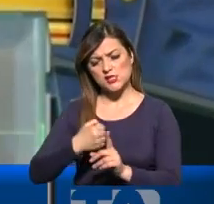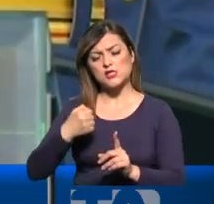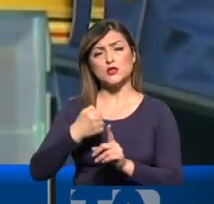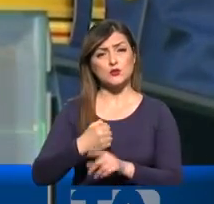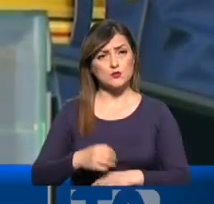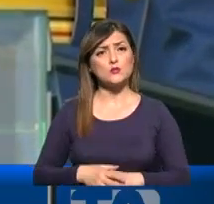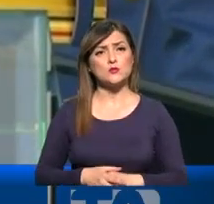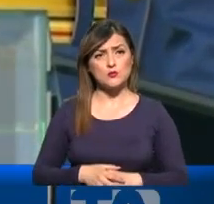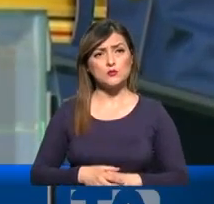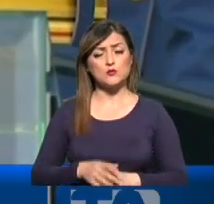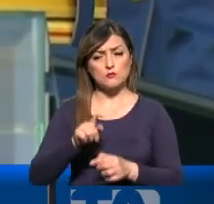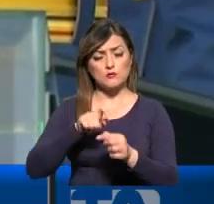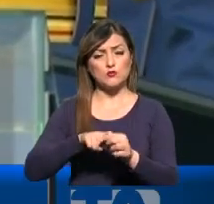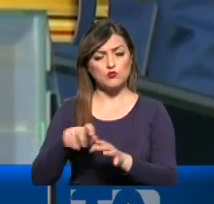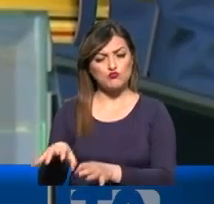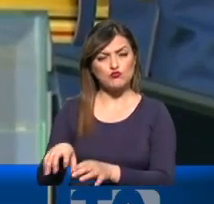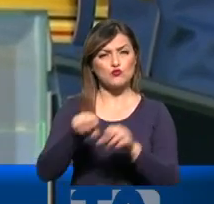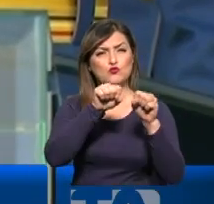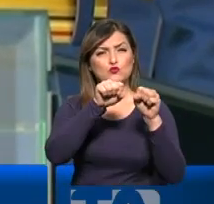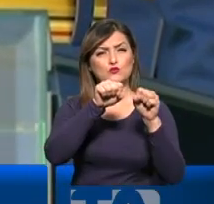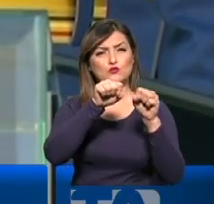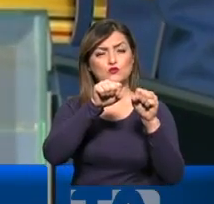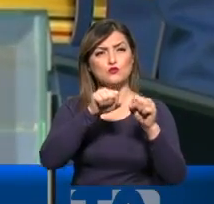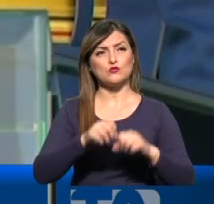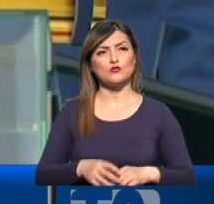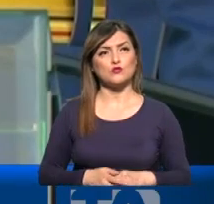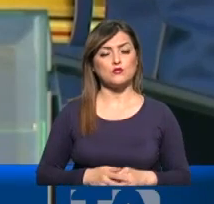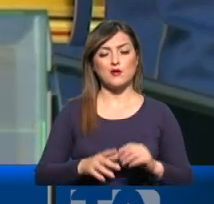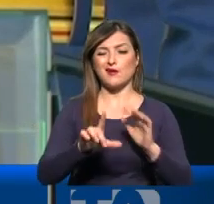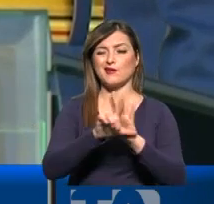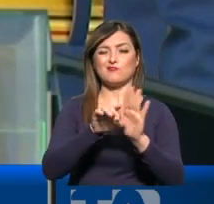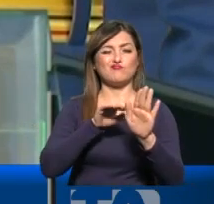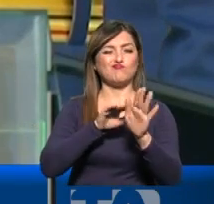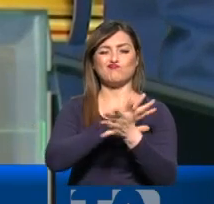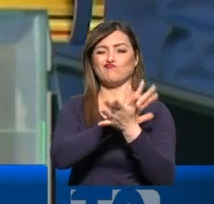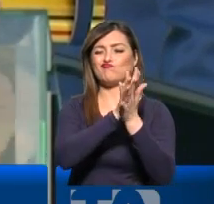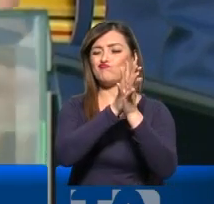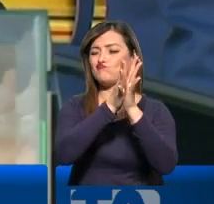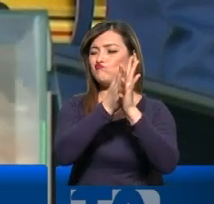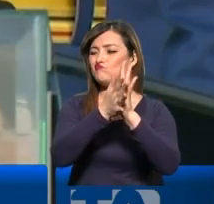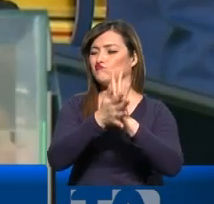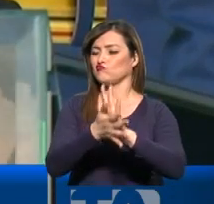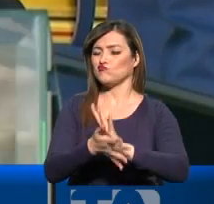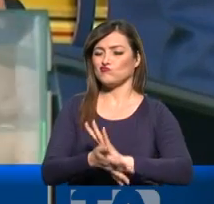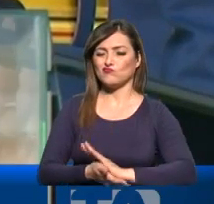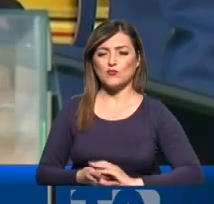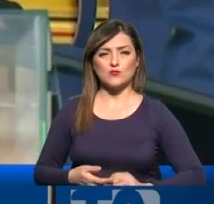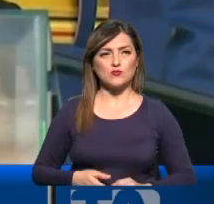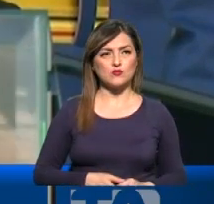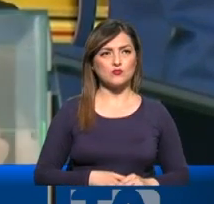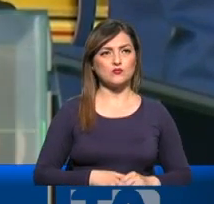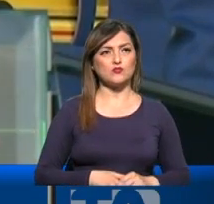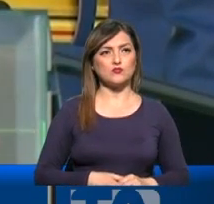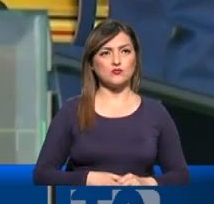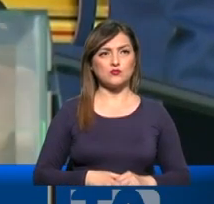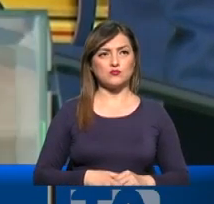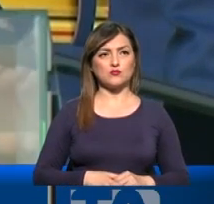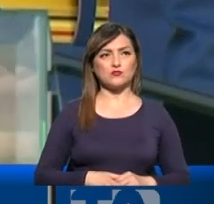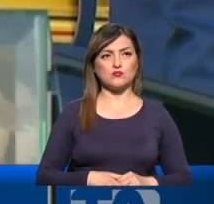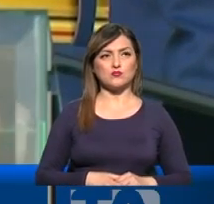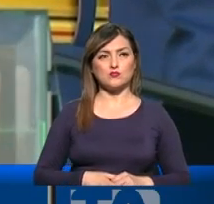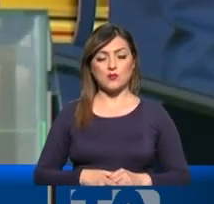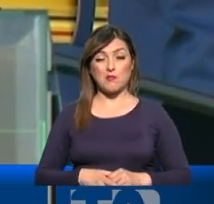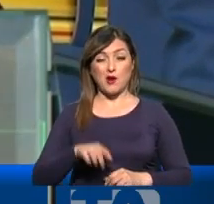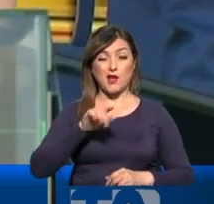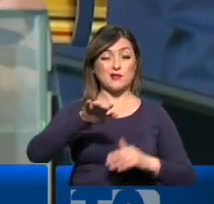ISPOL que fueron sustraídos de manera ilegal, y para llevar a todos, óiganlo